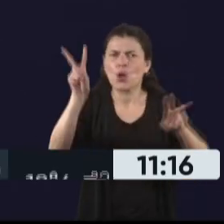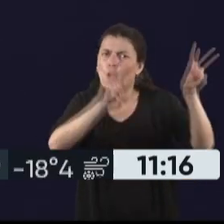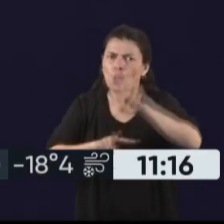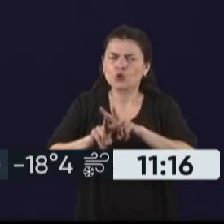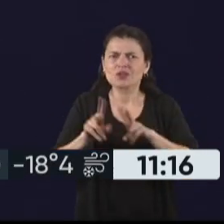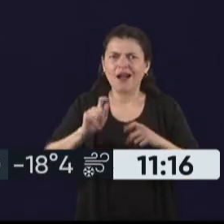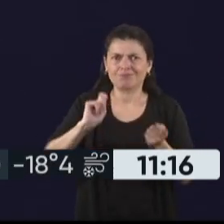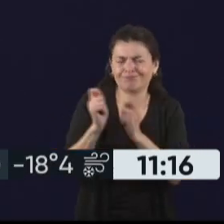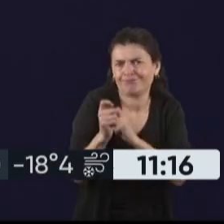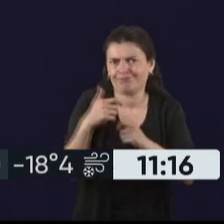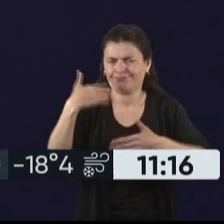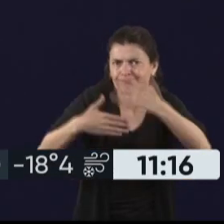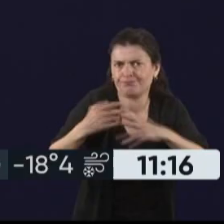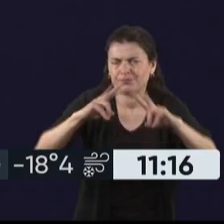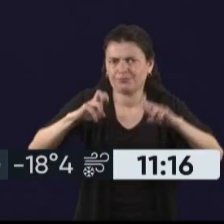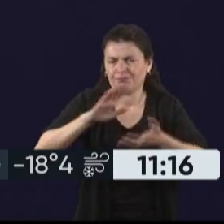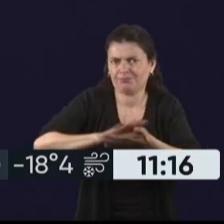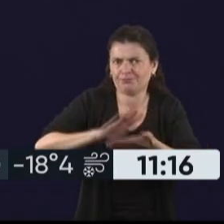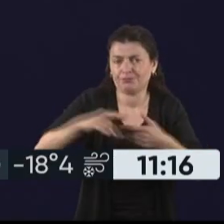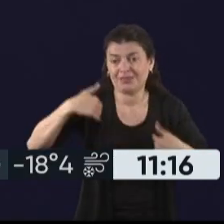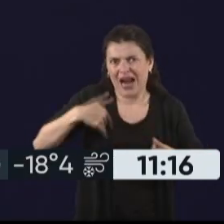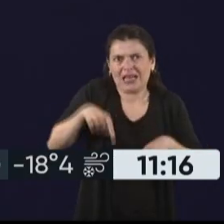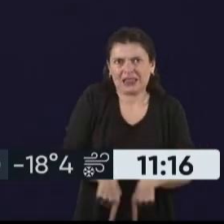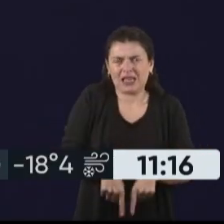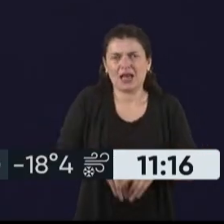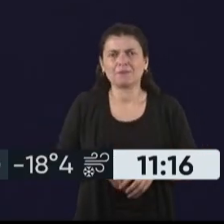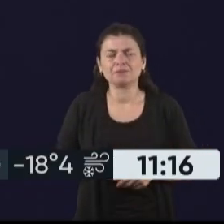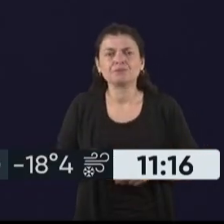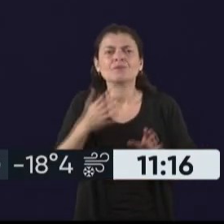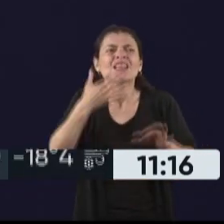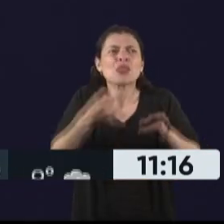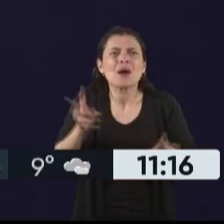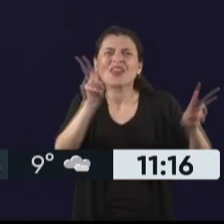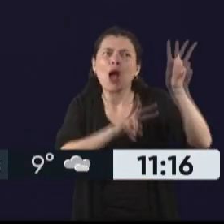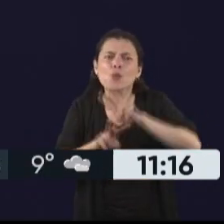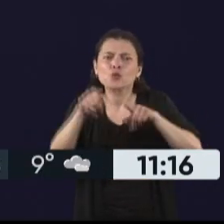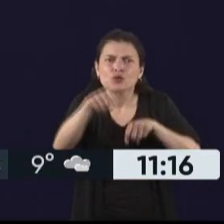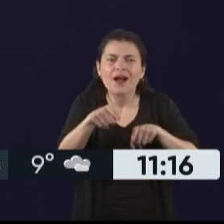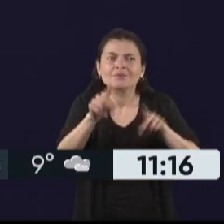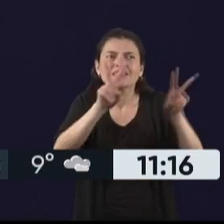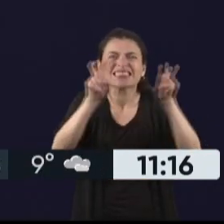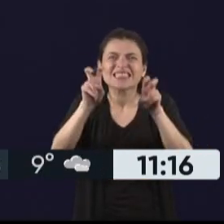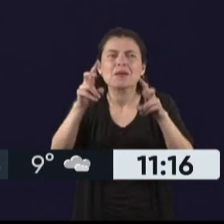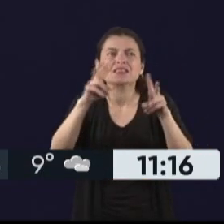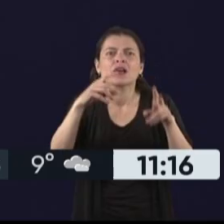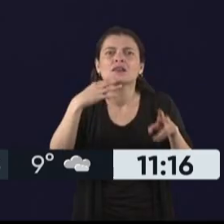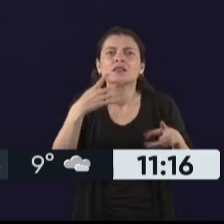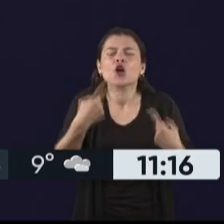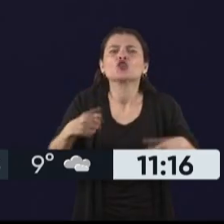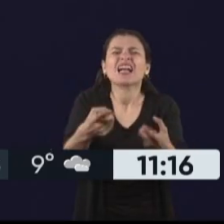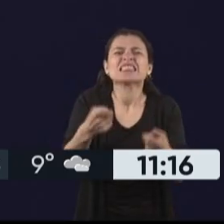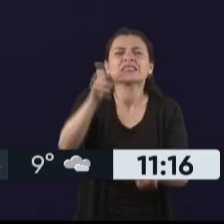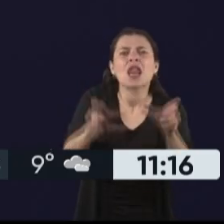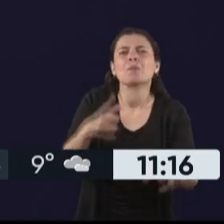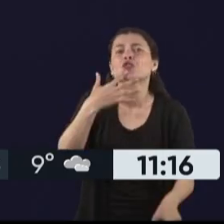de manera profunda la investigación científica hacia lo que realmente importa en la Argentina de hoy. Después de muchos